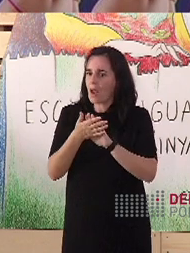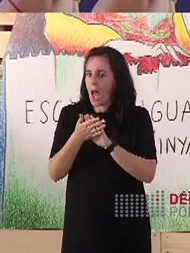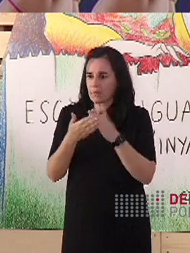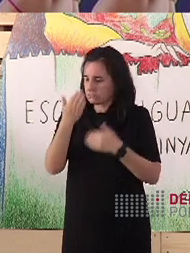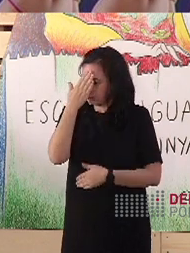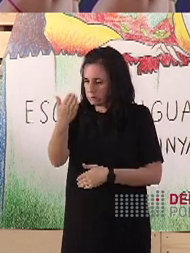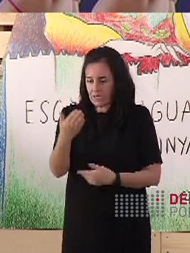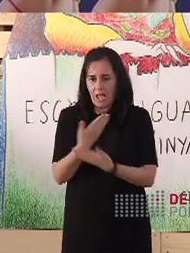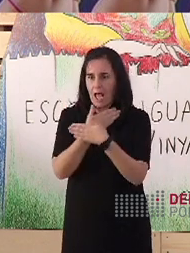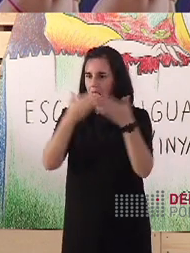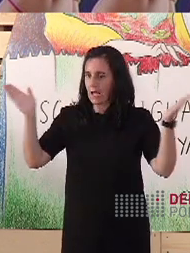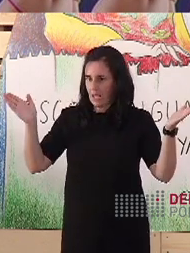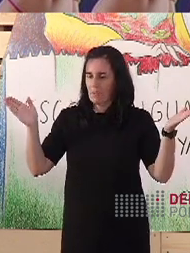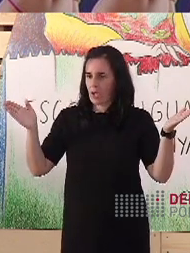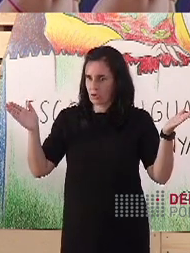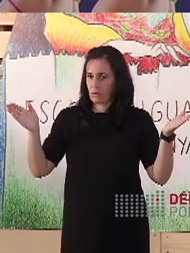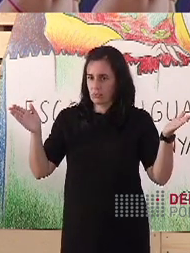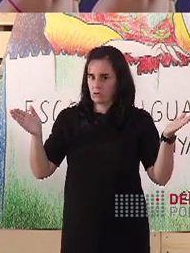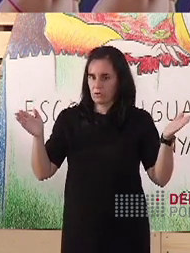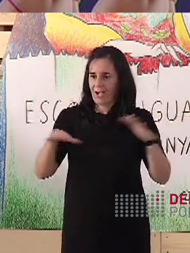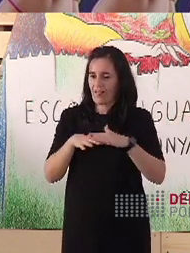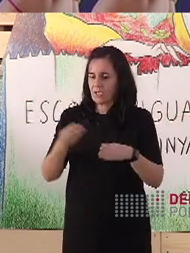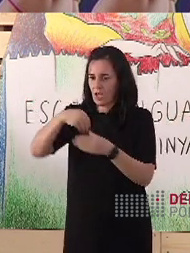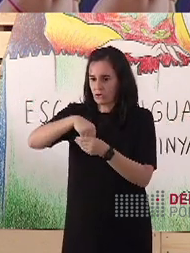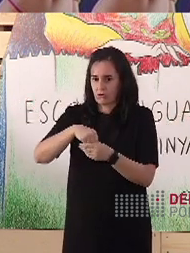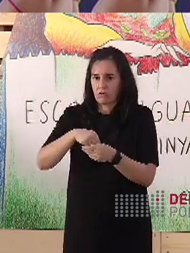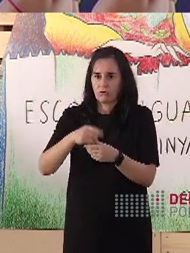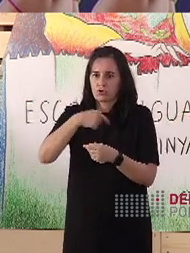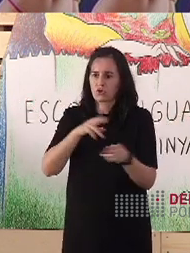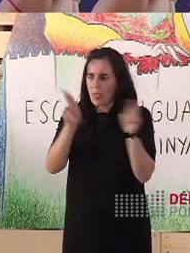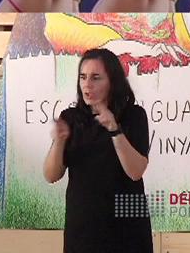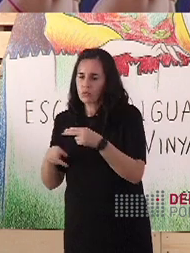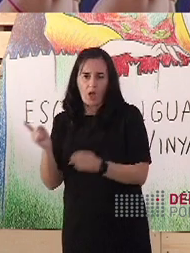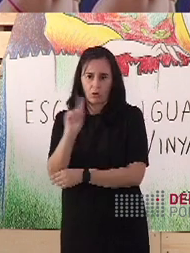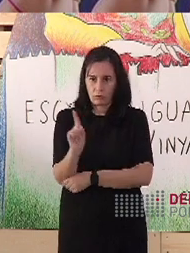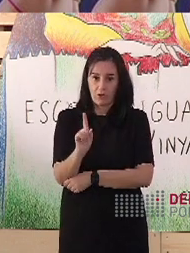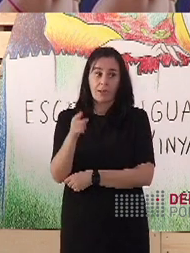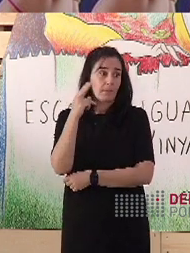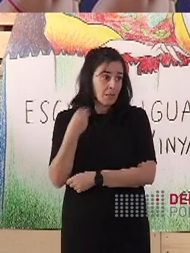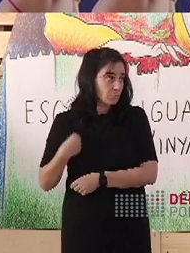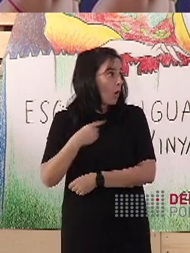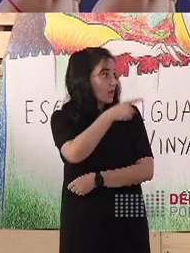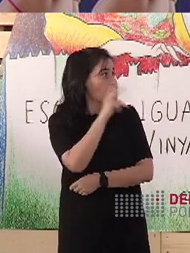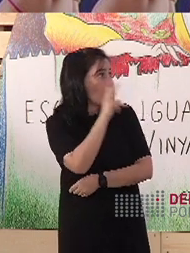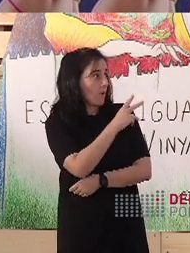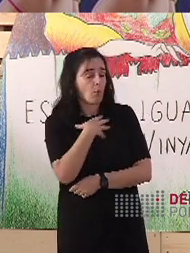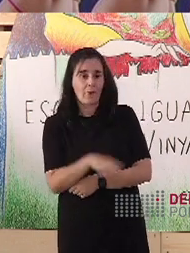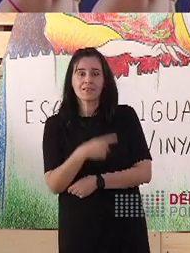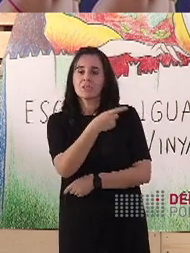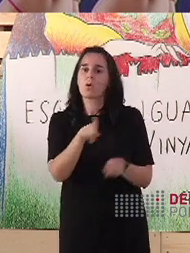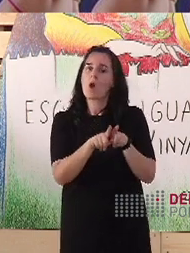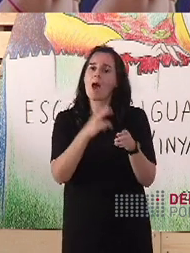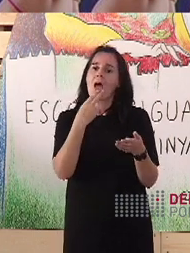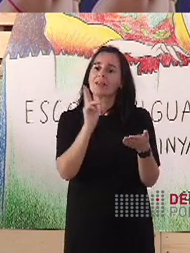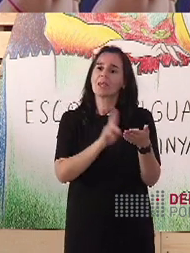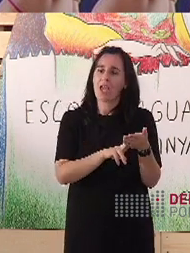ningún... sin ser aquí unas censoras, ¿no? Y esto es lo que se está viendo. Esto es un tipo de etiqueta del porno que